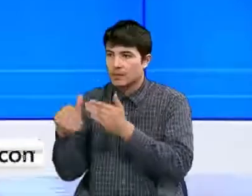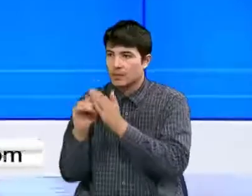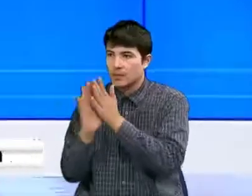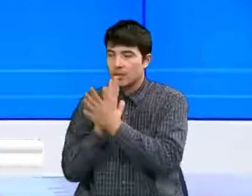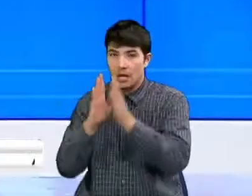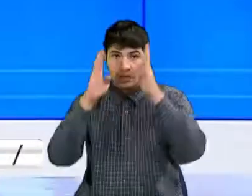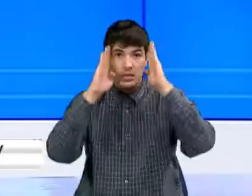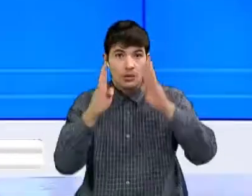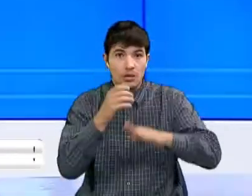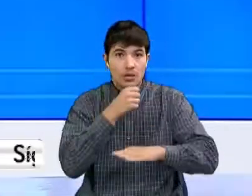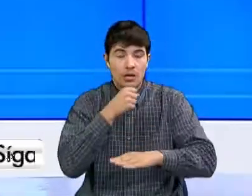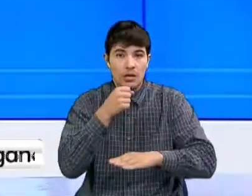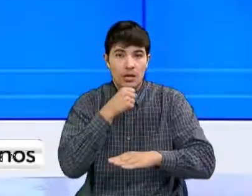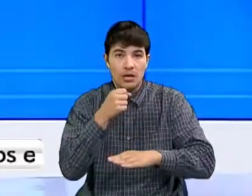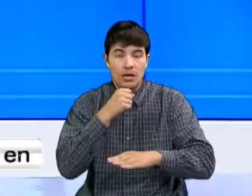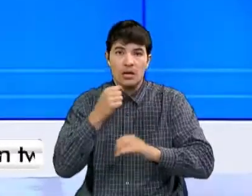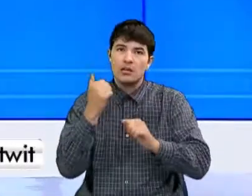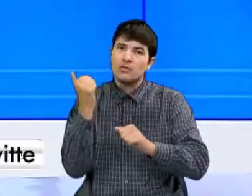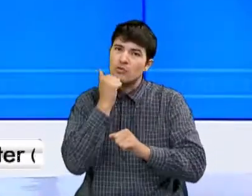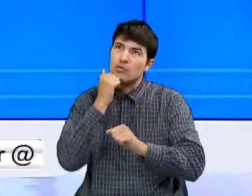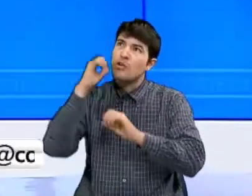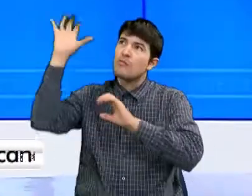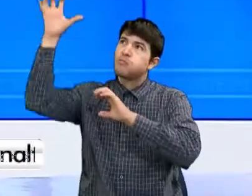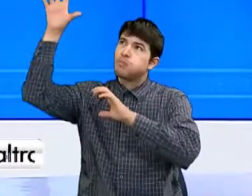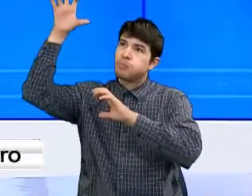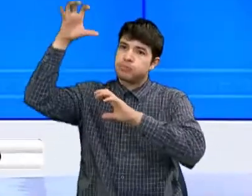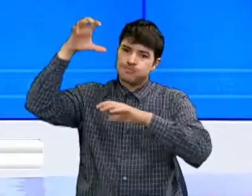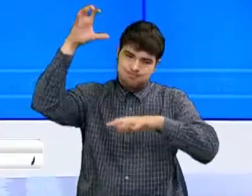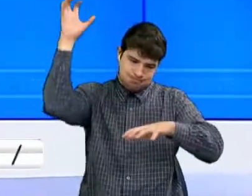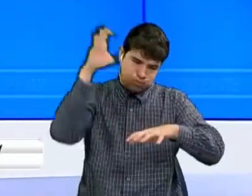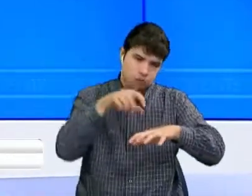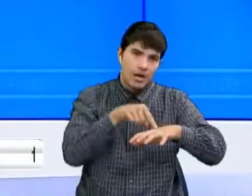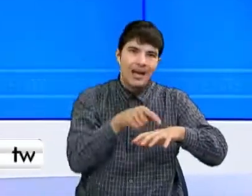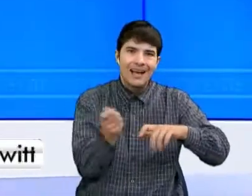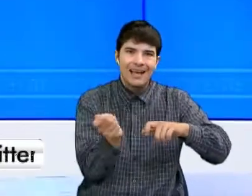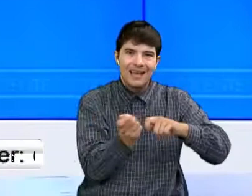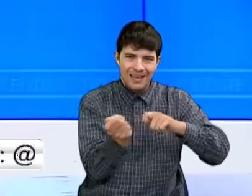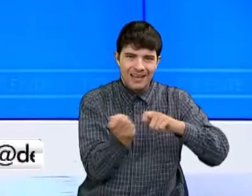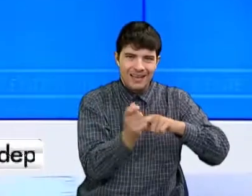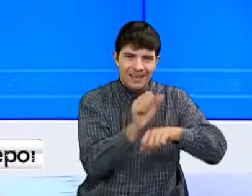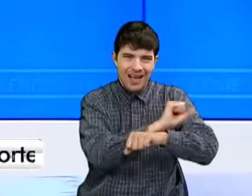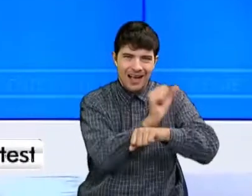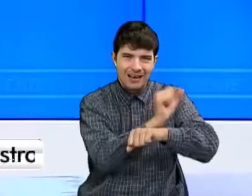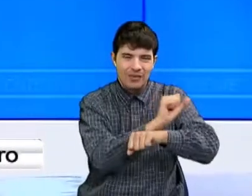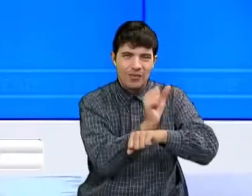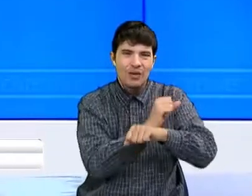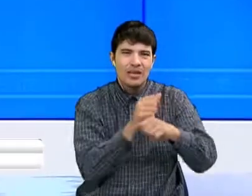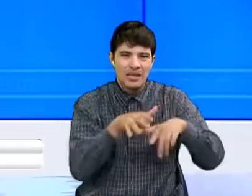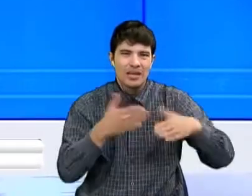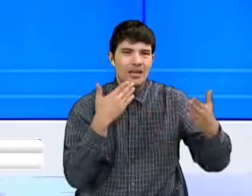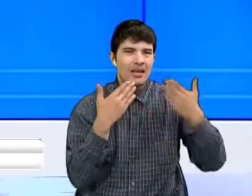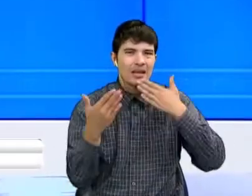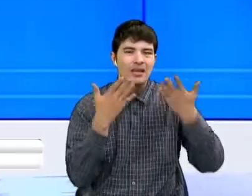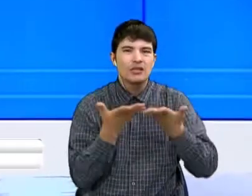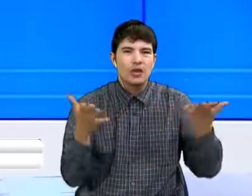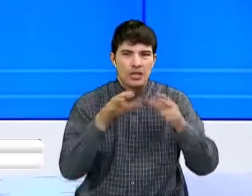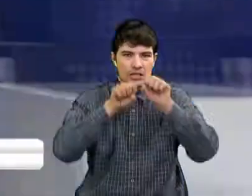Mucha atención a esta noticia porque una roca de gran tamaño cayó sobre un vehículo que estaba muy cerca a una vivienda en área rural del municipio de